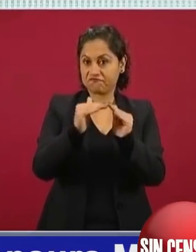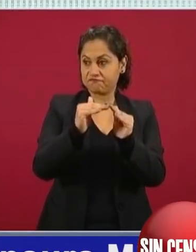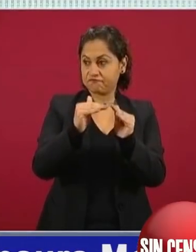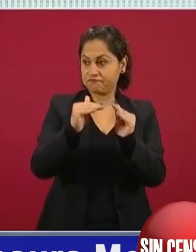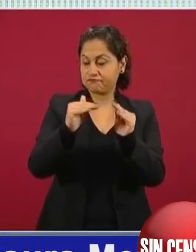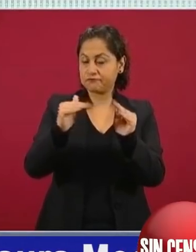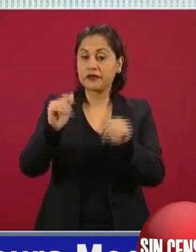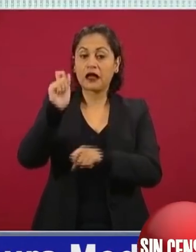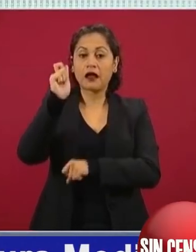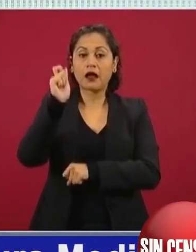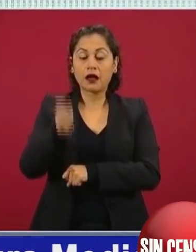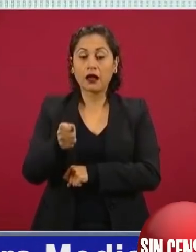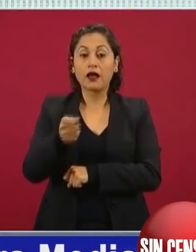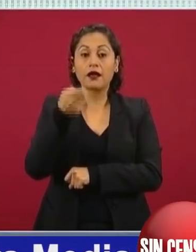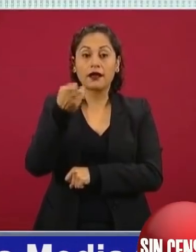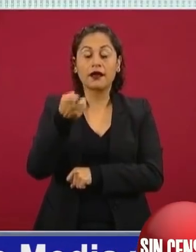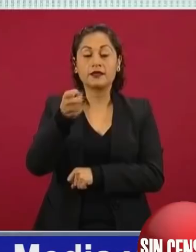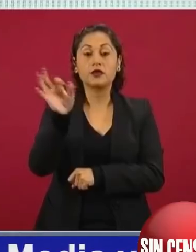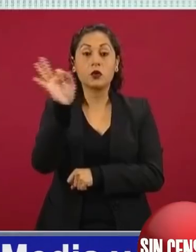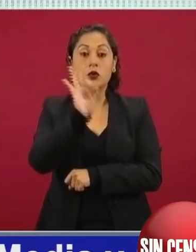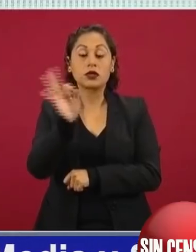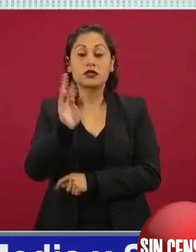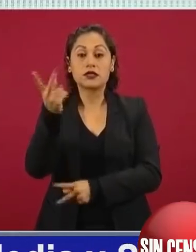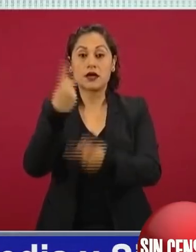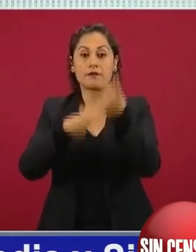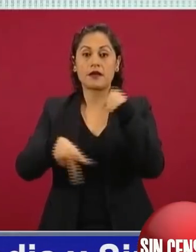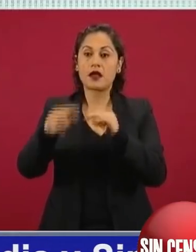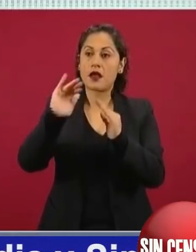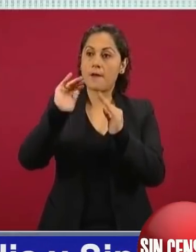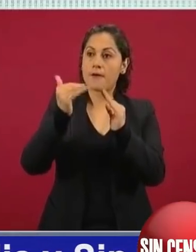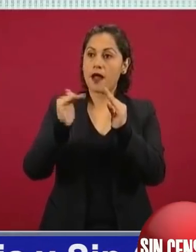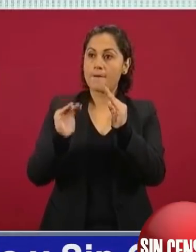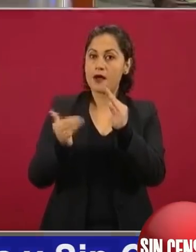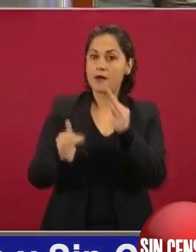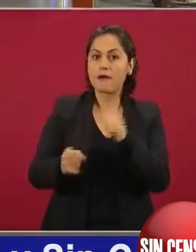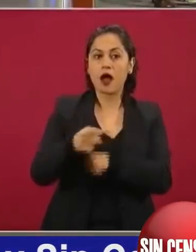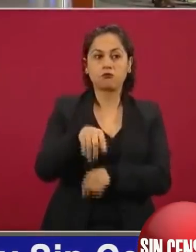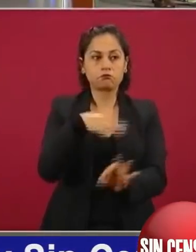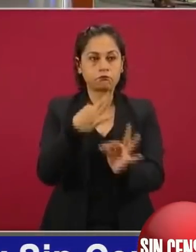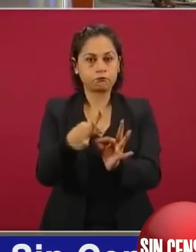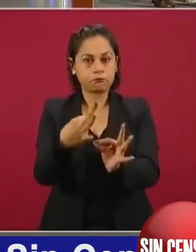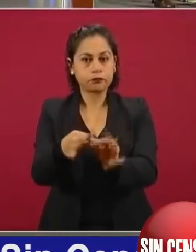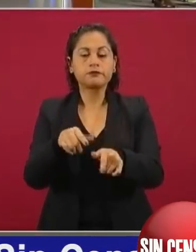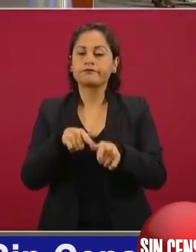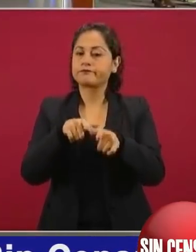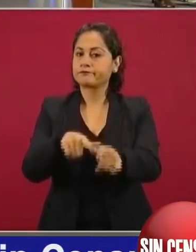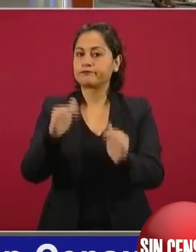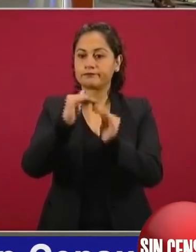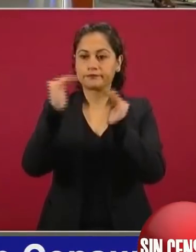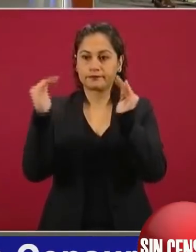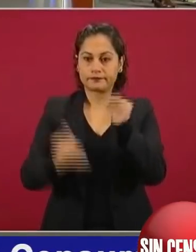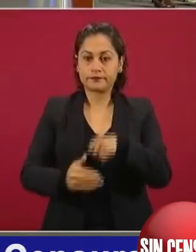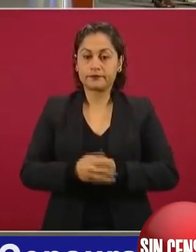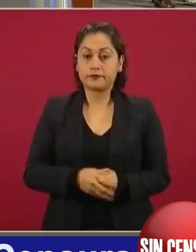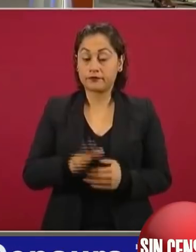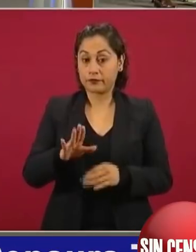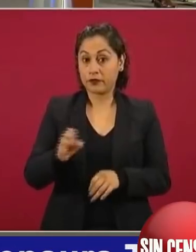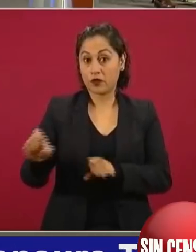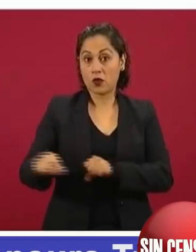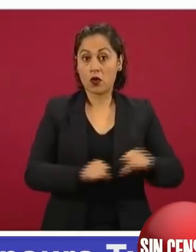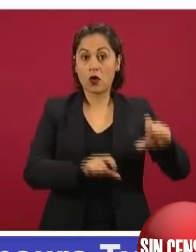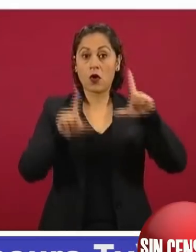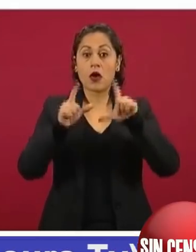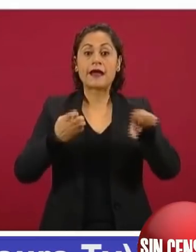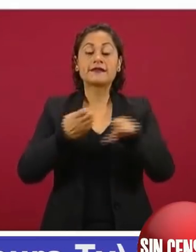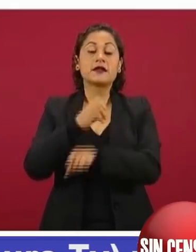puede anticipar la posibilidad de que empiece a descender si siguen por el mismo camino. Oaxaca en general bien,